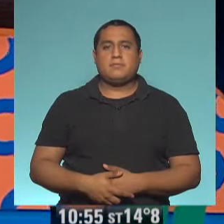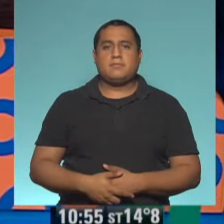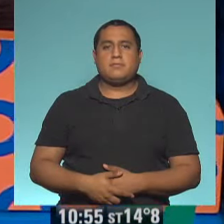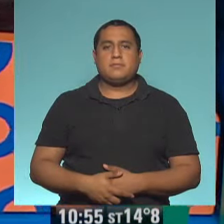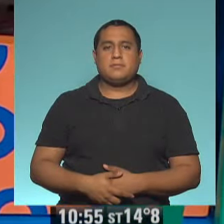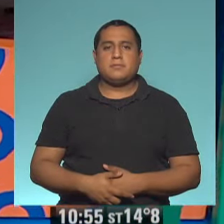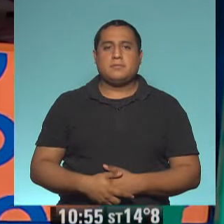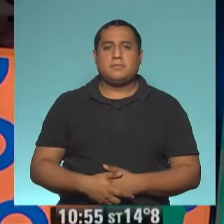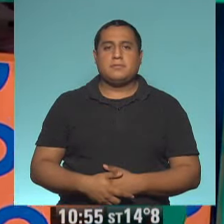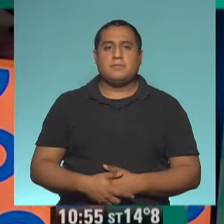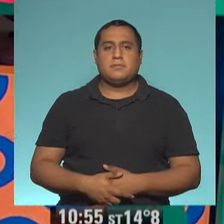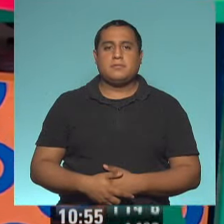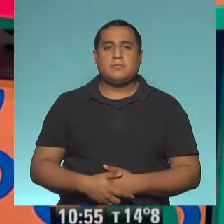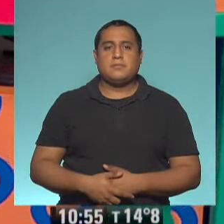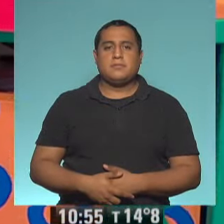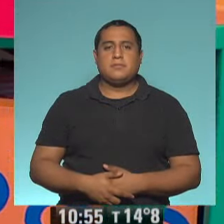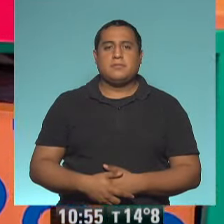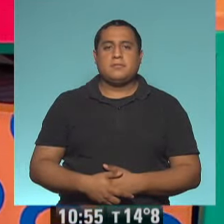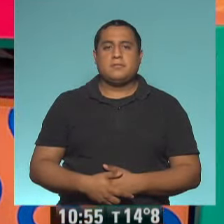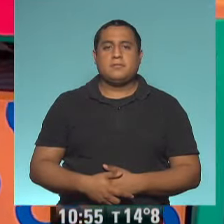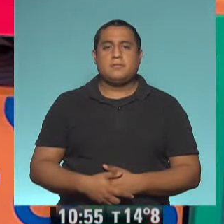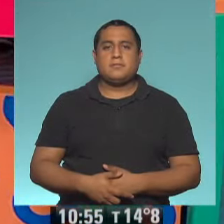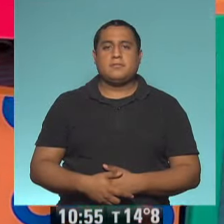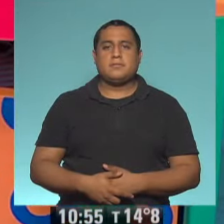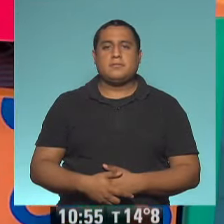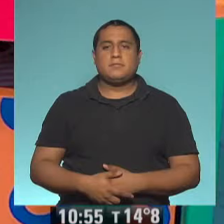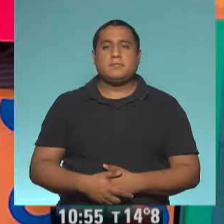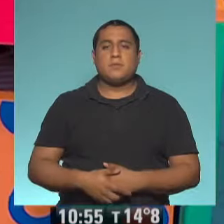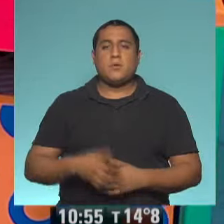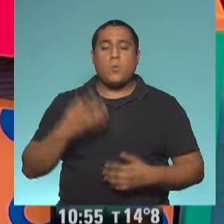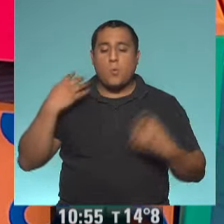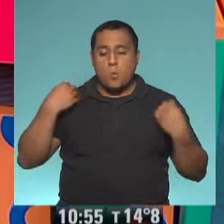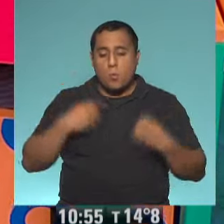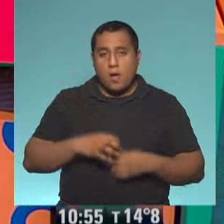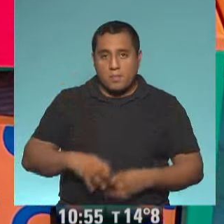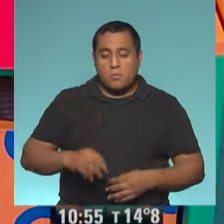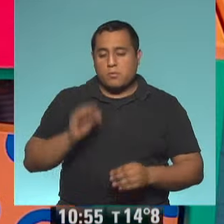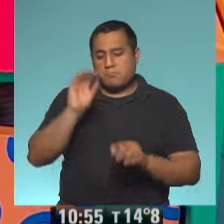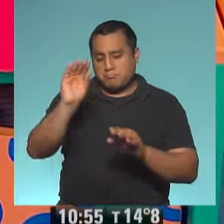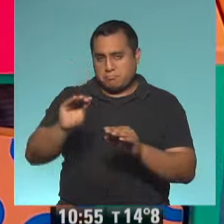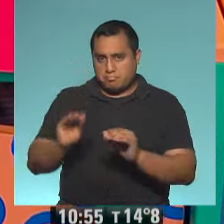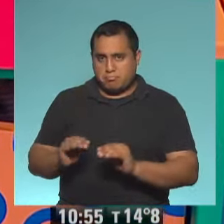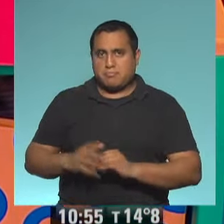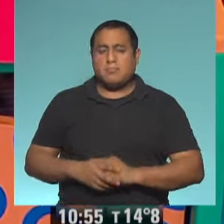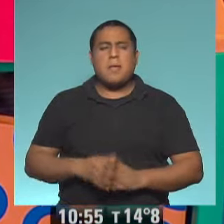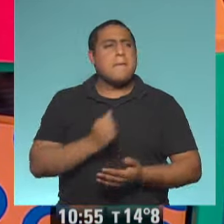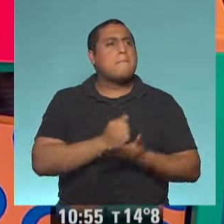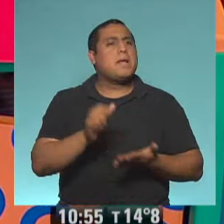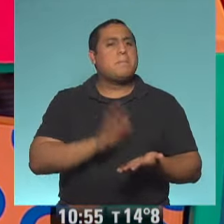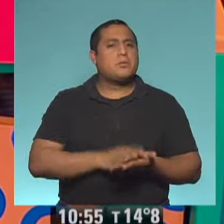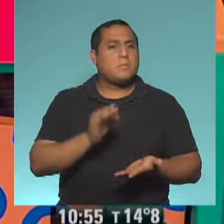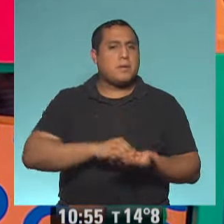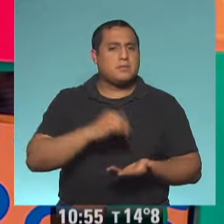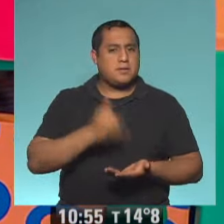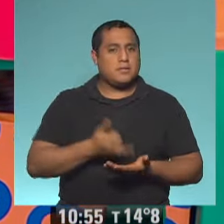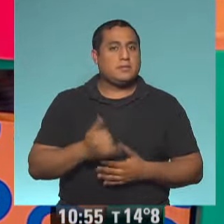Así se le. Y yo voy para allá. Uno de los guardapolvos por acá. Bien, ¿tenemos más pegamento por ahí? No